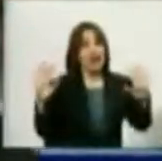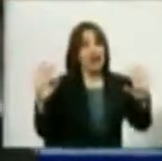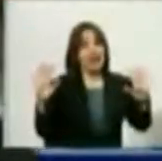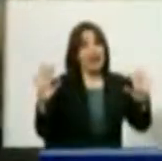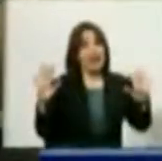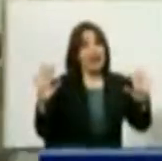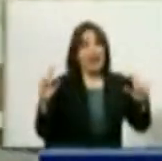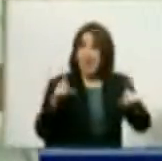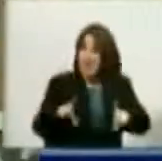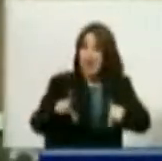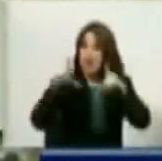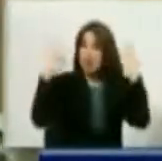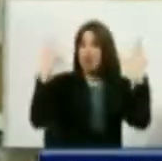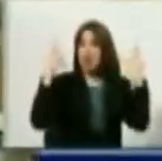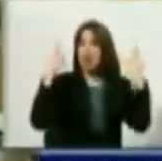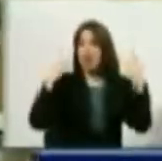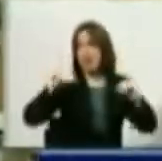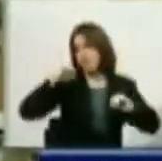y la guaira